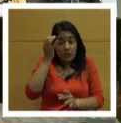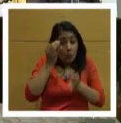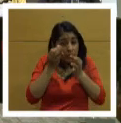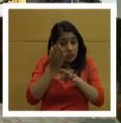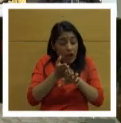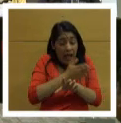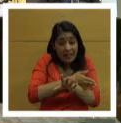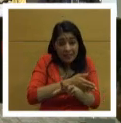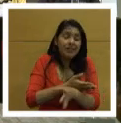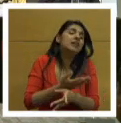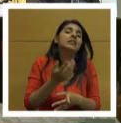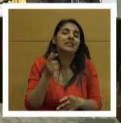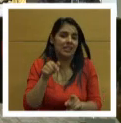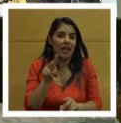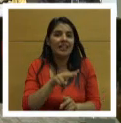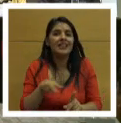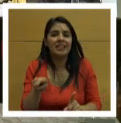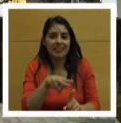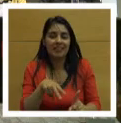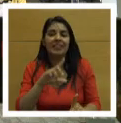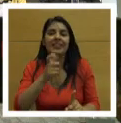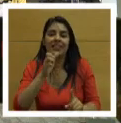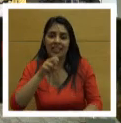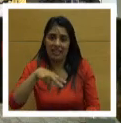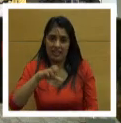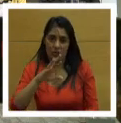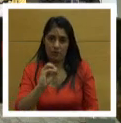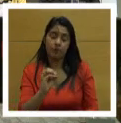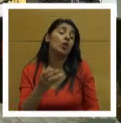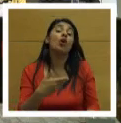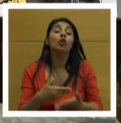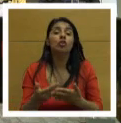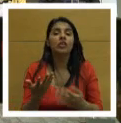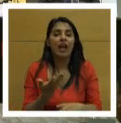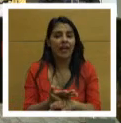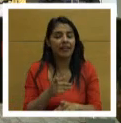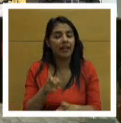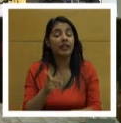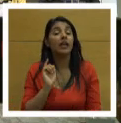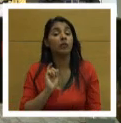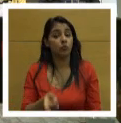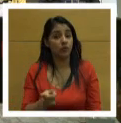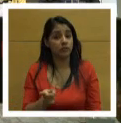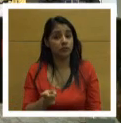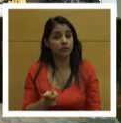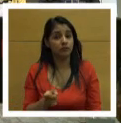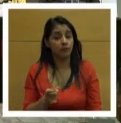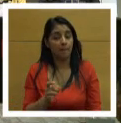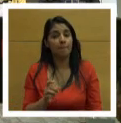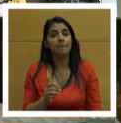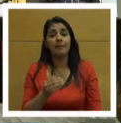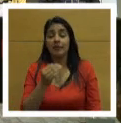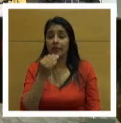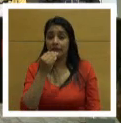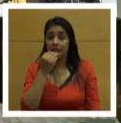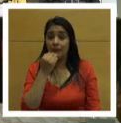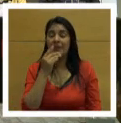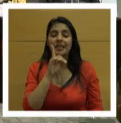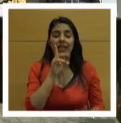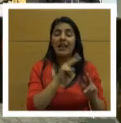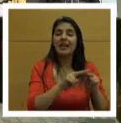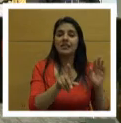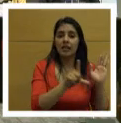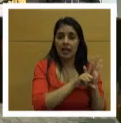visión de género, donde se tiene que introducir, en este caso, el legislador por un lado y luego el juez,